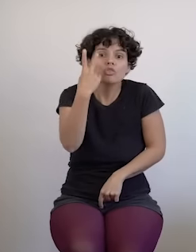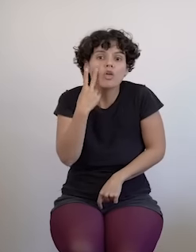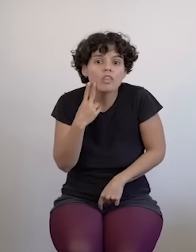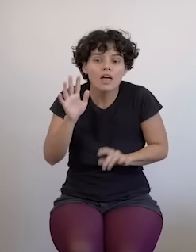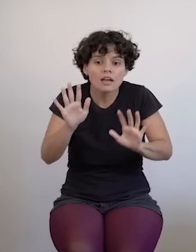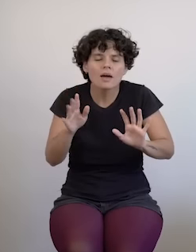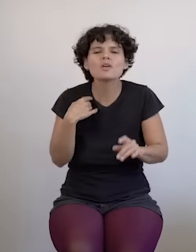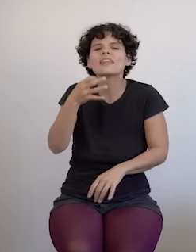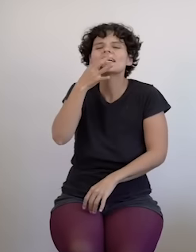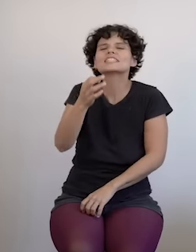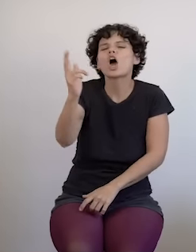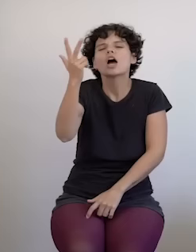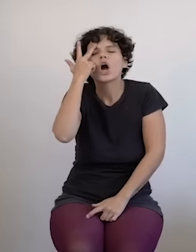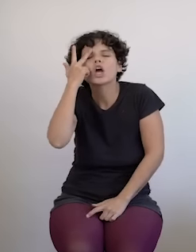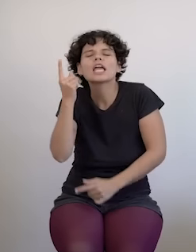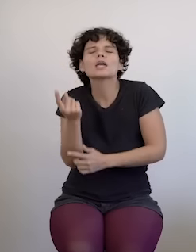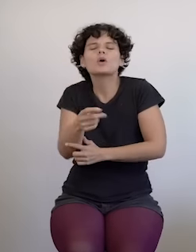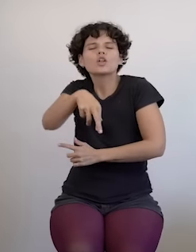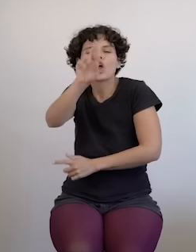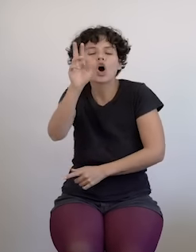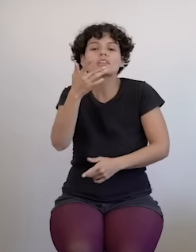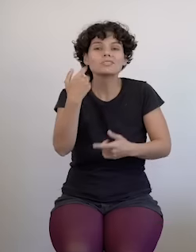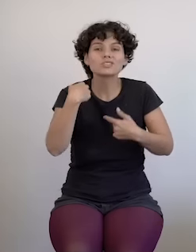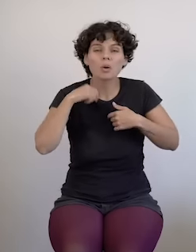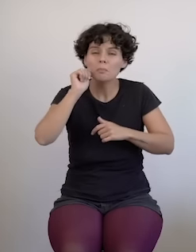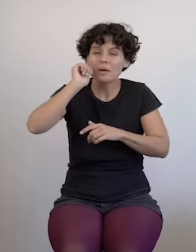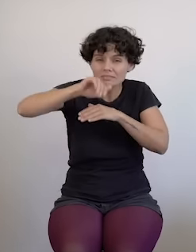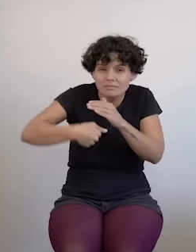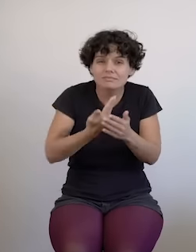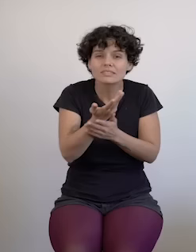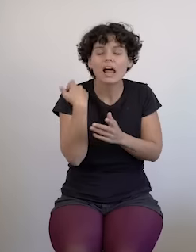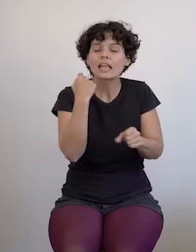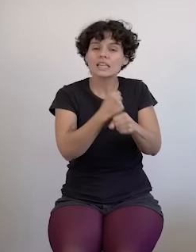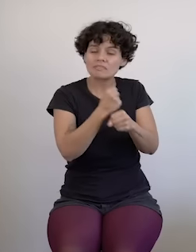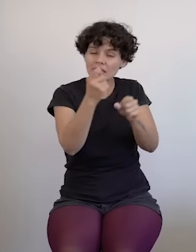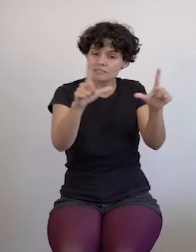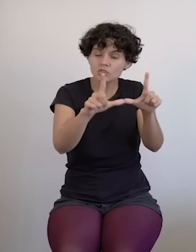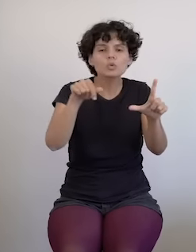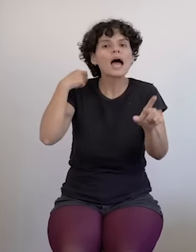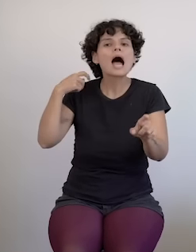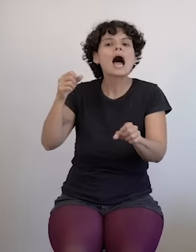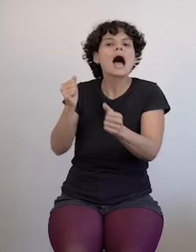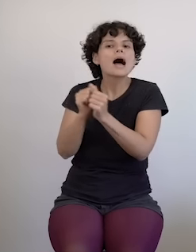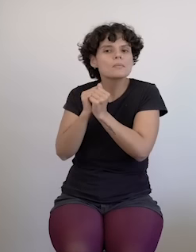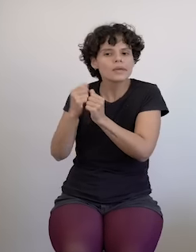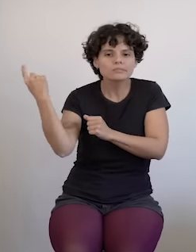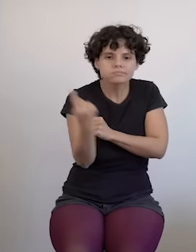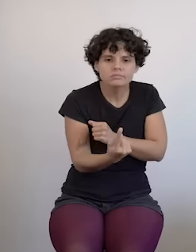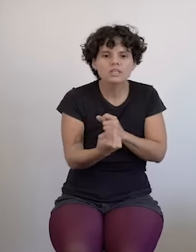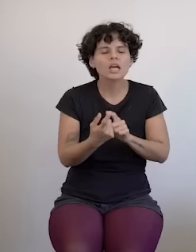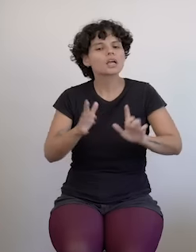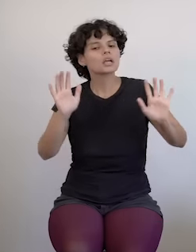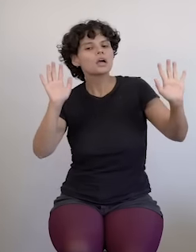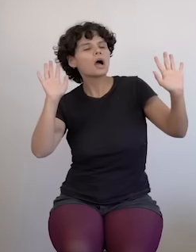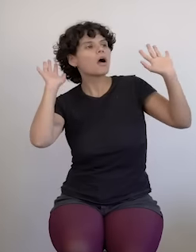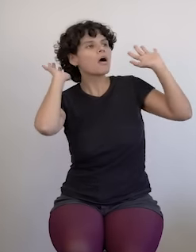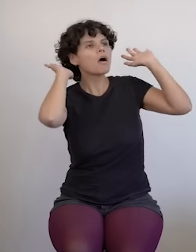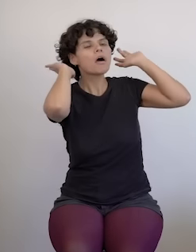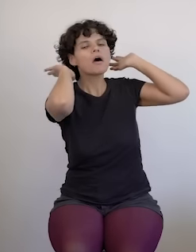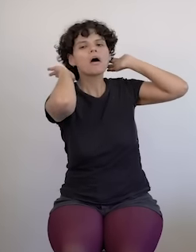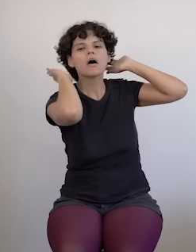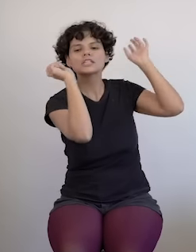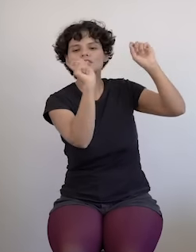Se quedó 2 días acá. Ándale. Porque como era de Coquimbo y todo, yo me iba a trabajar al matinal todo. Me ahí costaba, se quedó aquí con un amigo. Ajá, y todos se